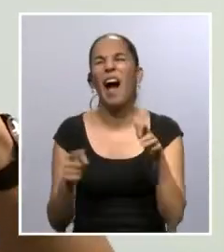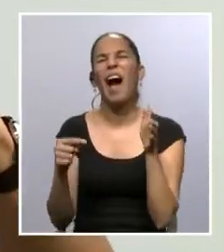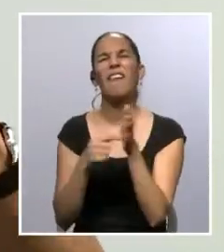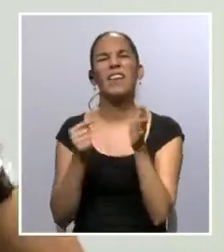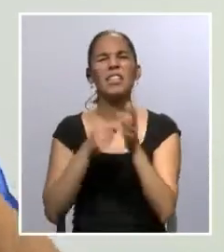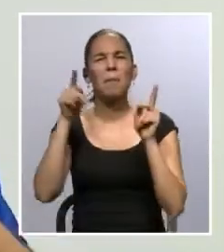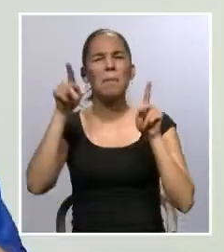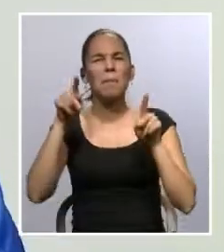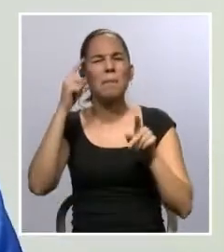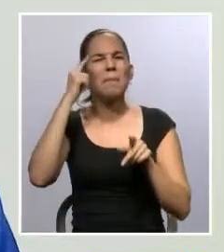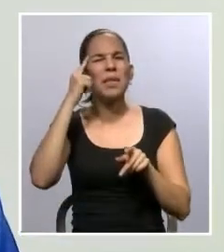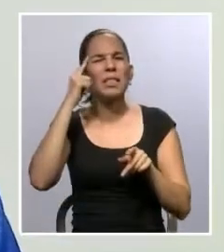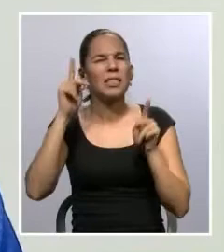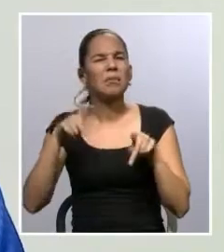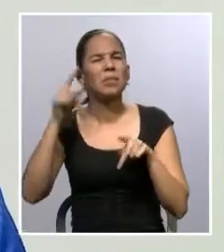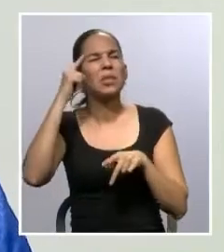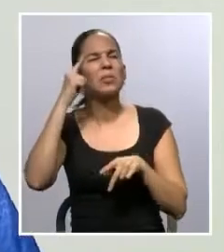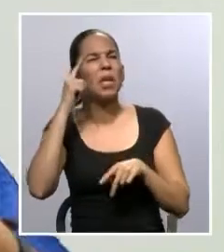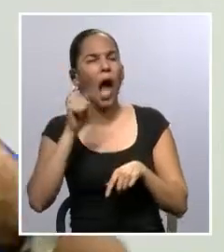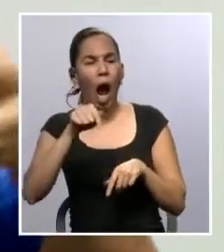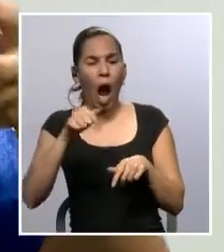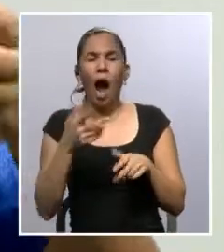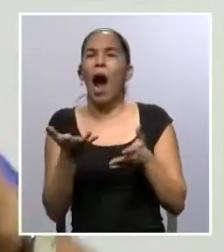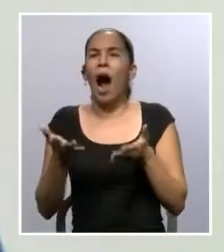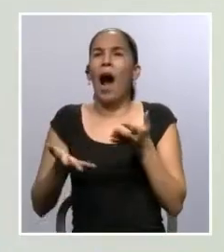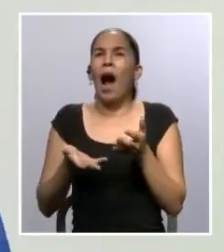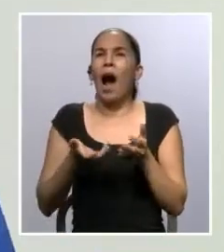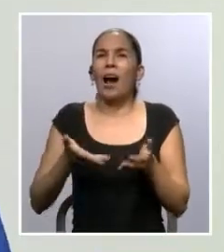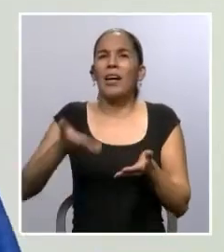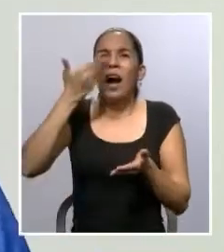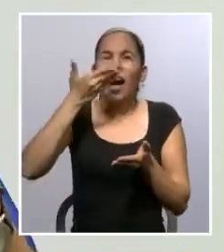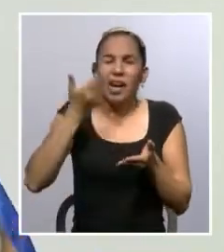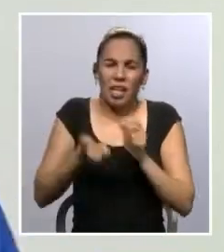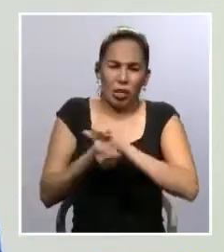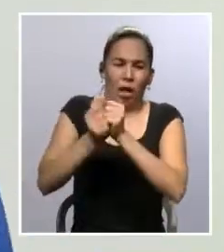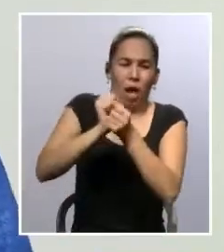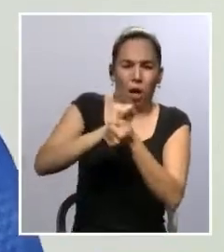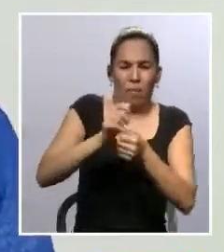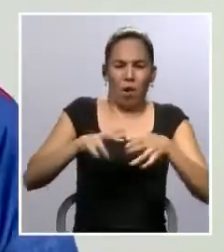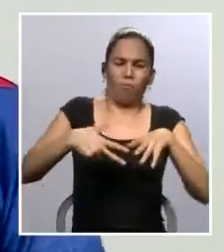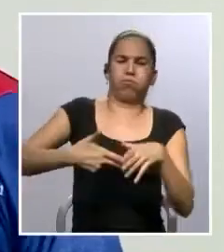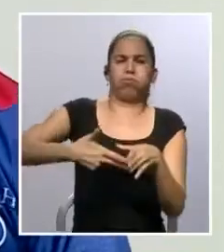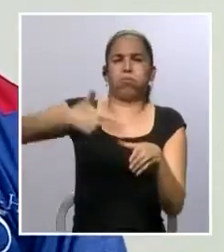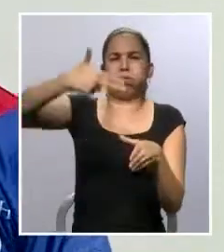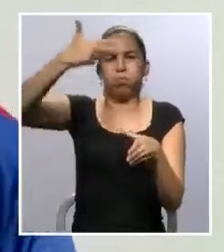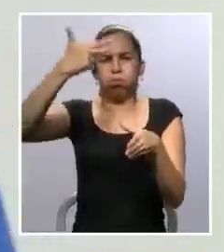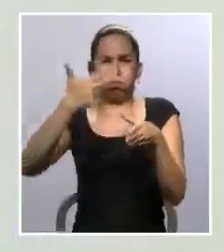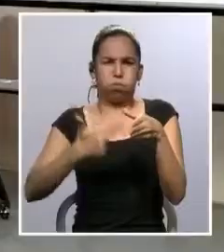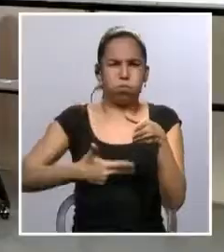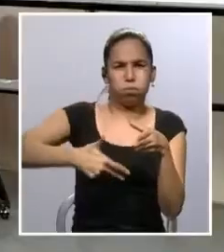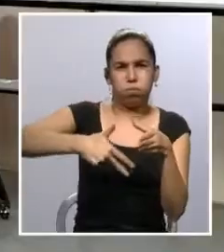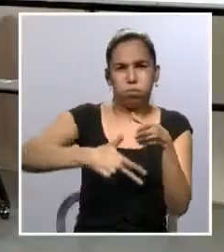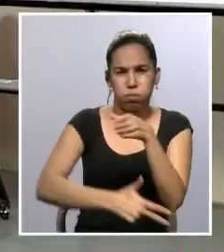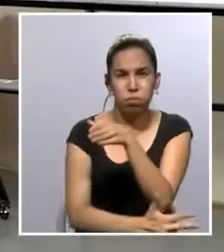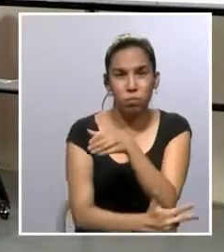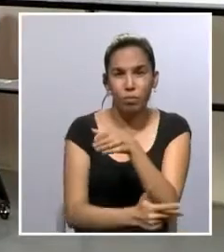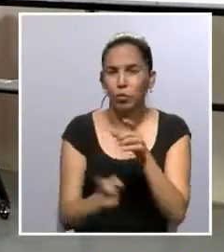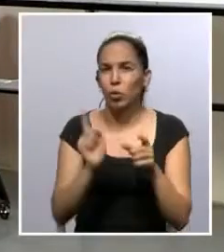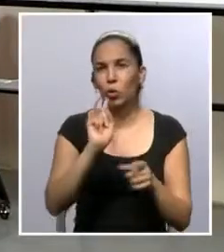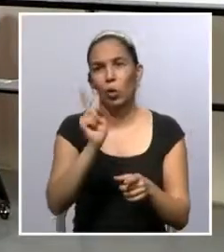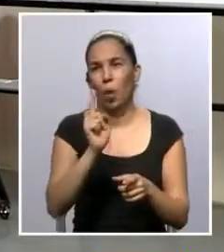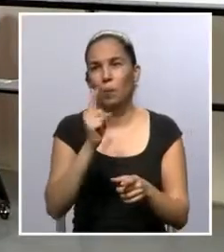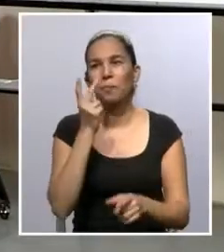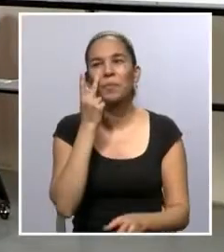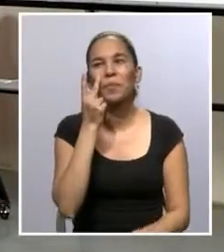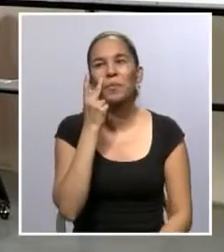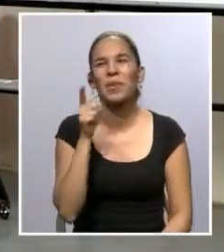de intercambio de aire con la superficie o algo así que los haga soplar, flotar, pero no. Vean, esto es un